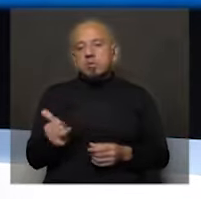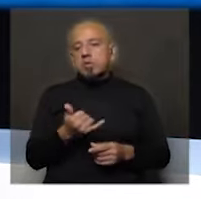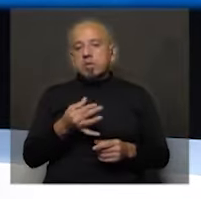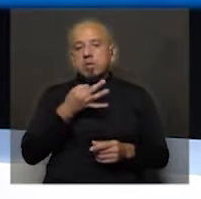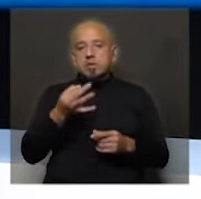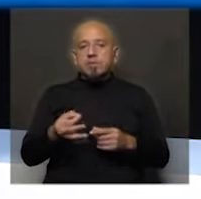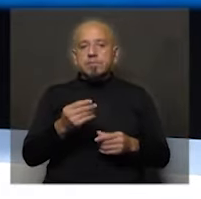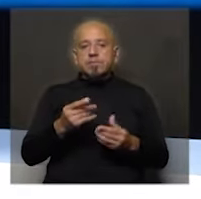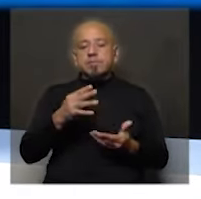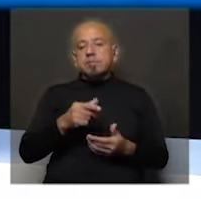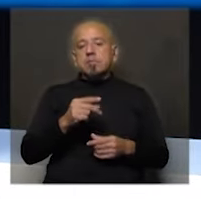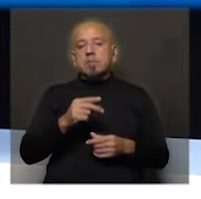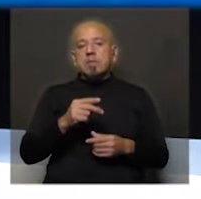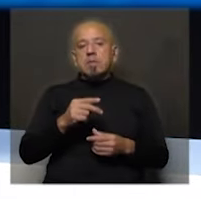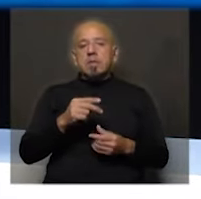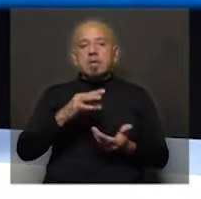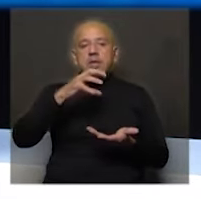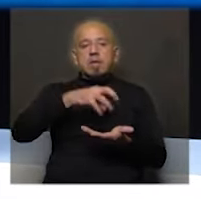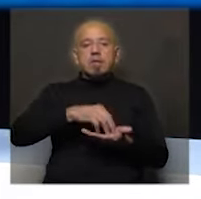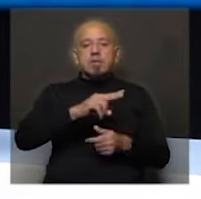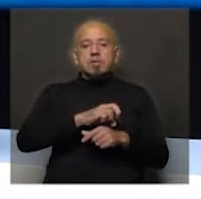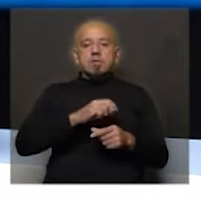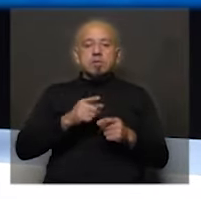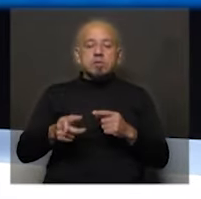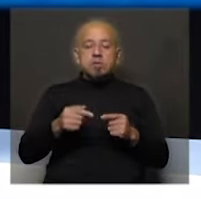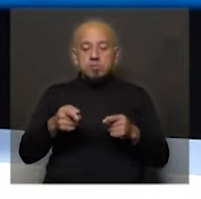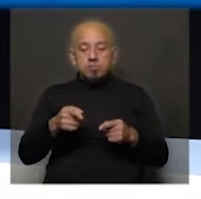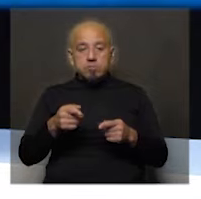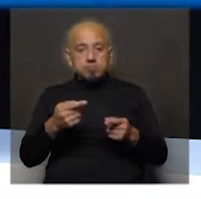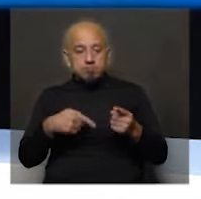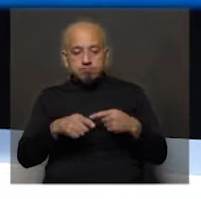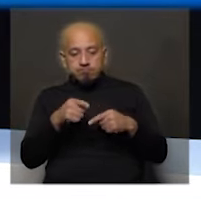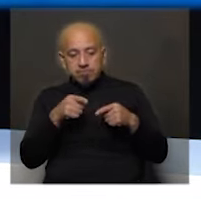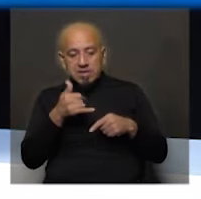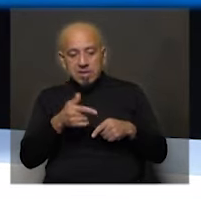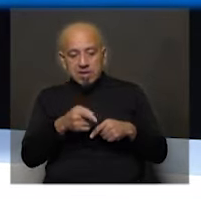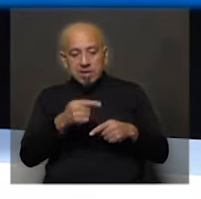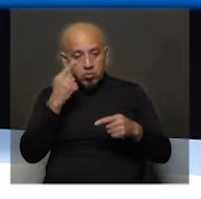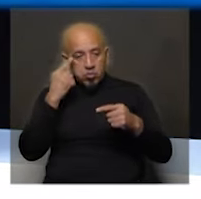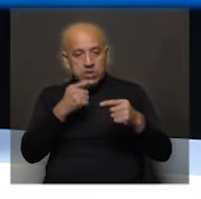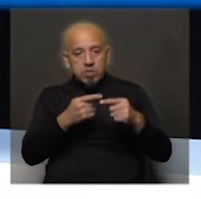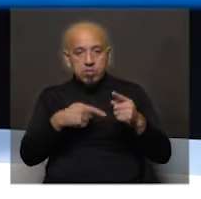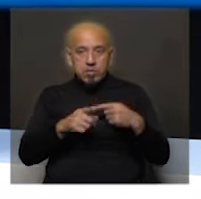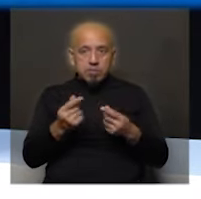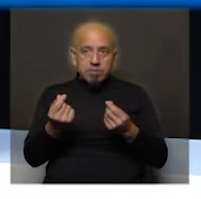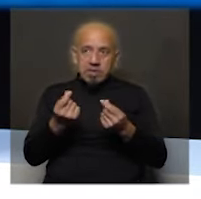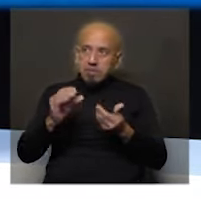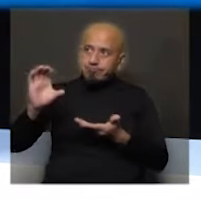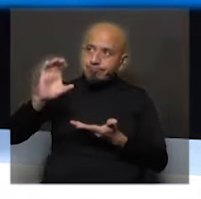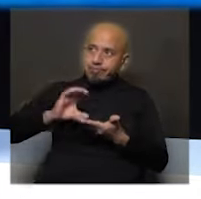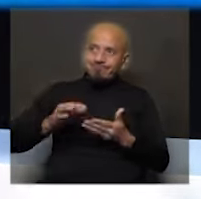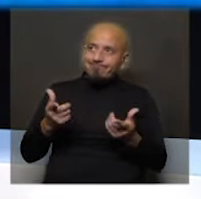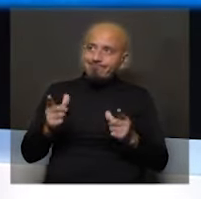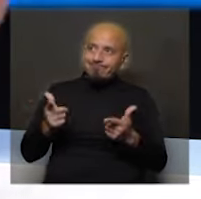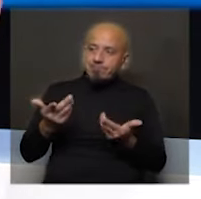fiscalía toda se le dio un cometido pero no siempre tuvo los refuerzos presupuestales necesarios a